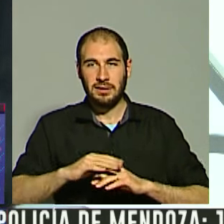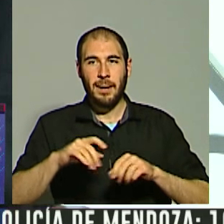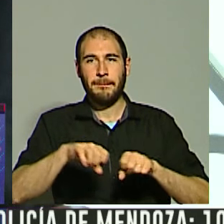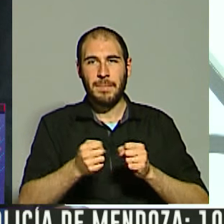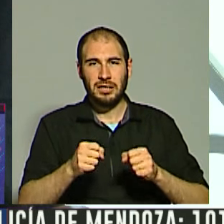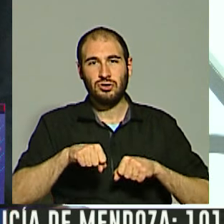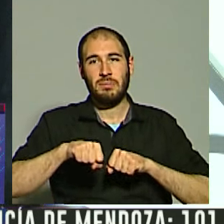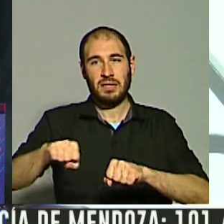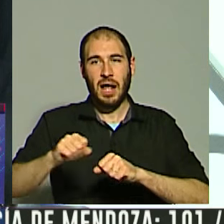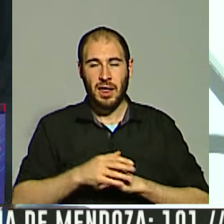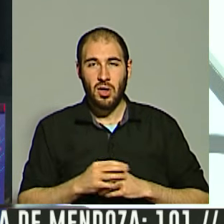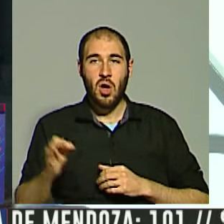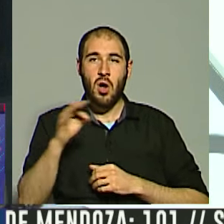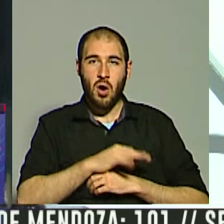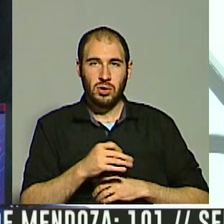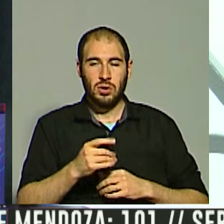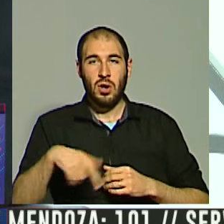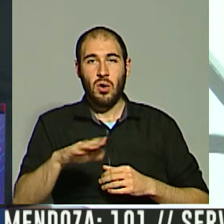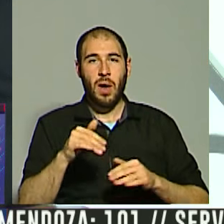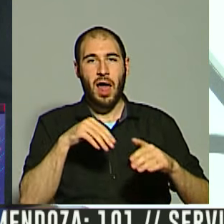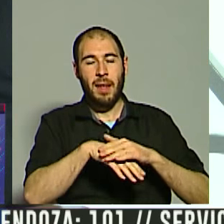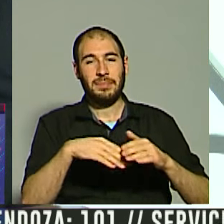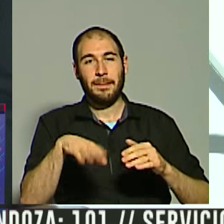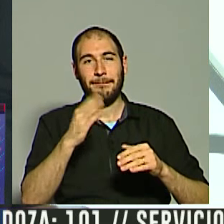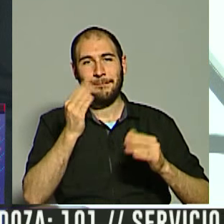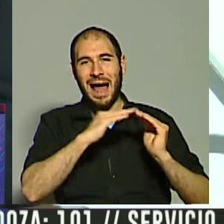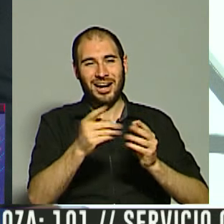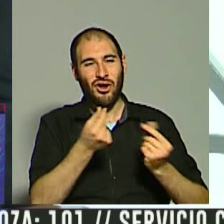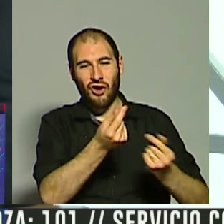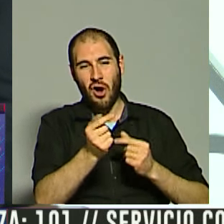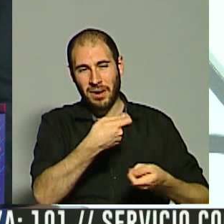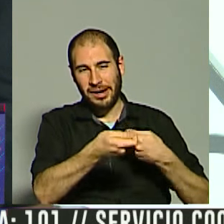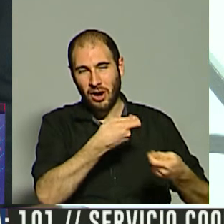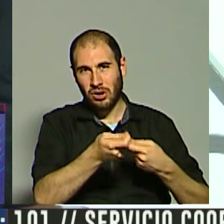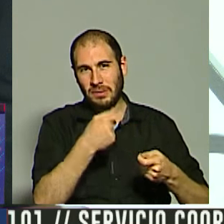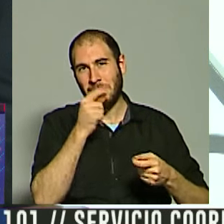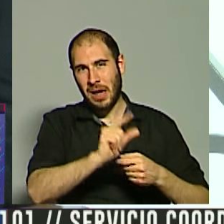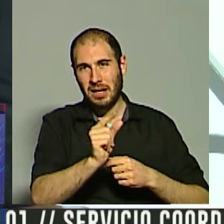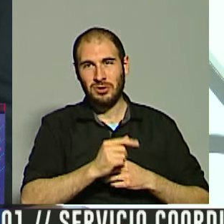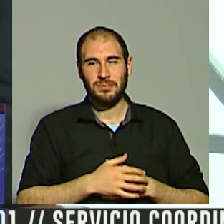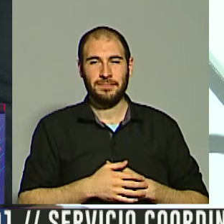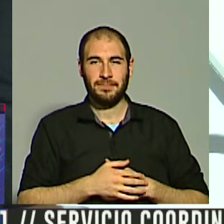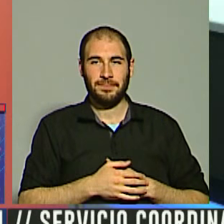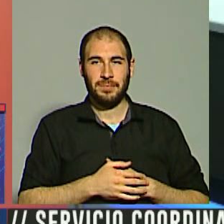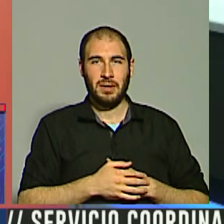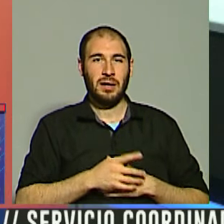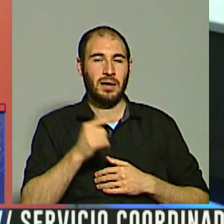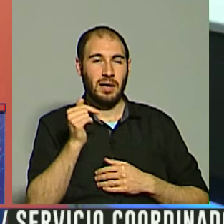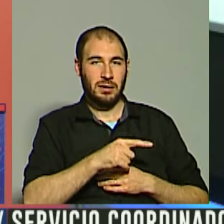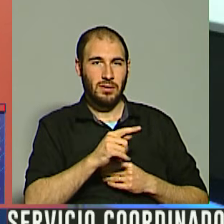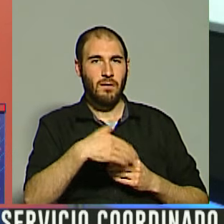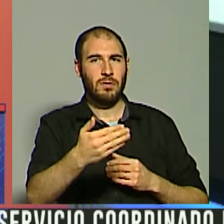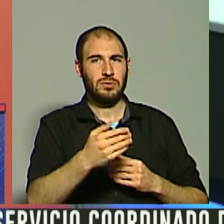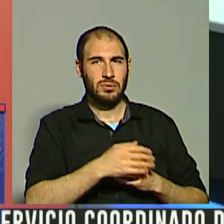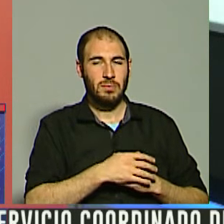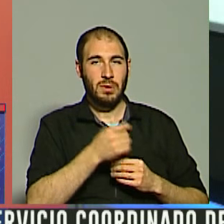el hipermercado o evidentemente en las despensas o almacenes de barrio que por ahí uno encuentra alguna alternativa un poco más económica. ¿Y esto irá a parar en algún momento?